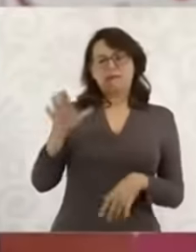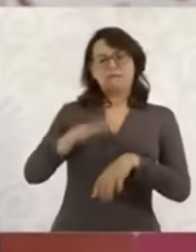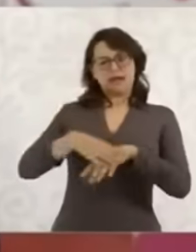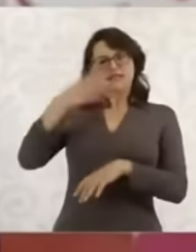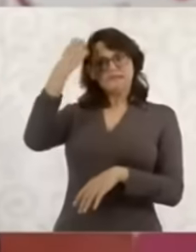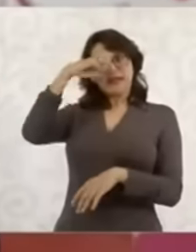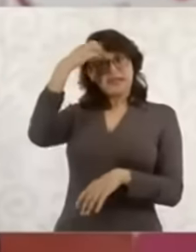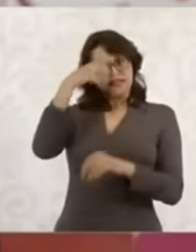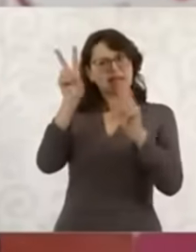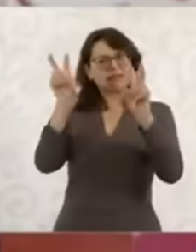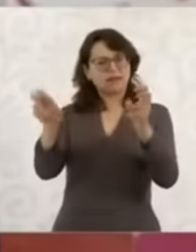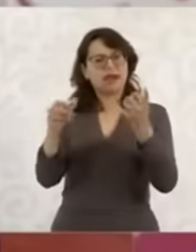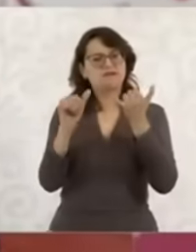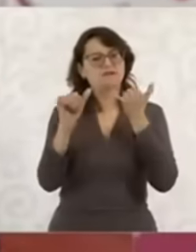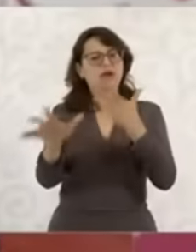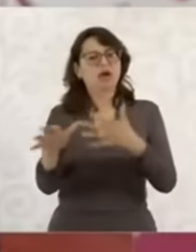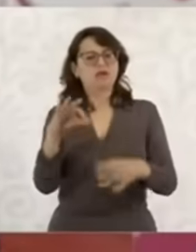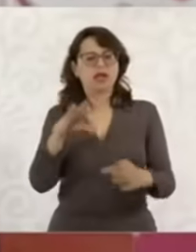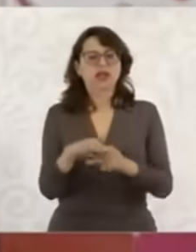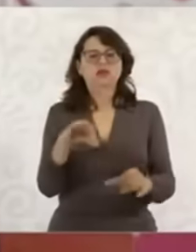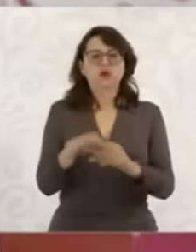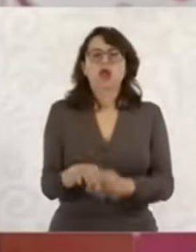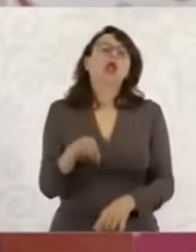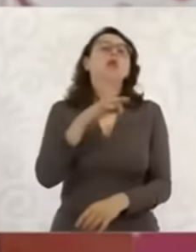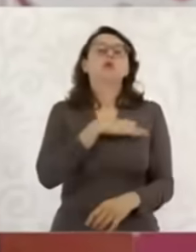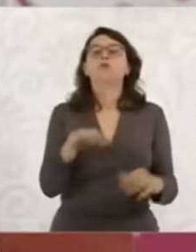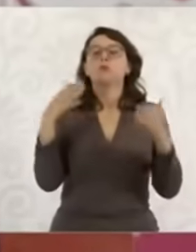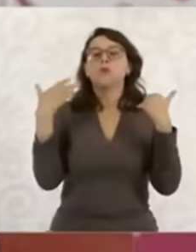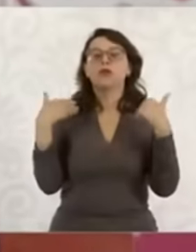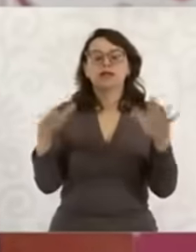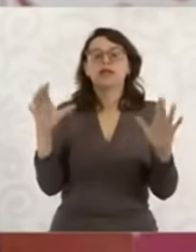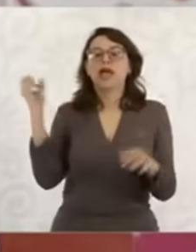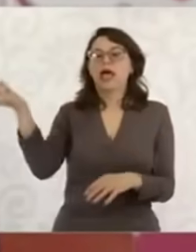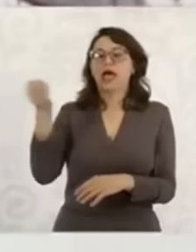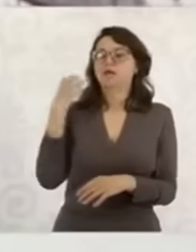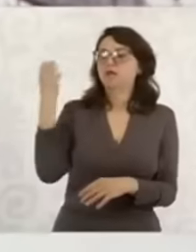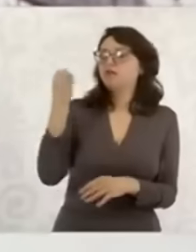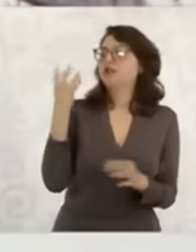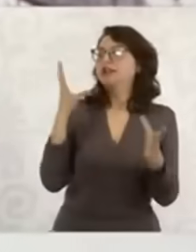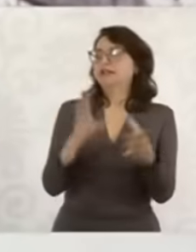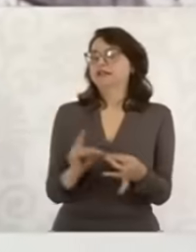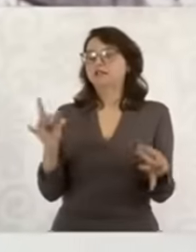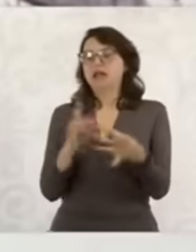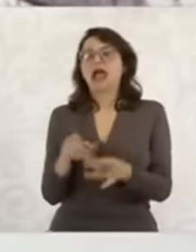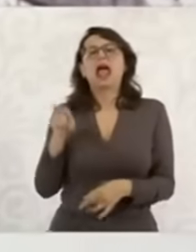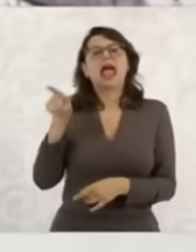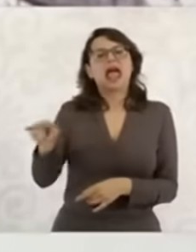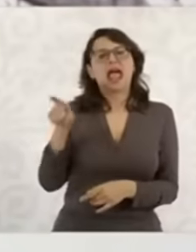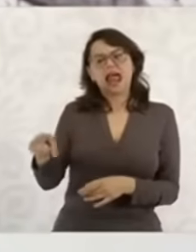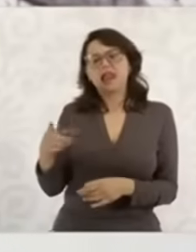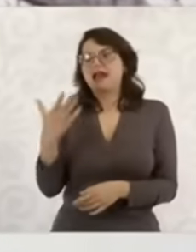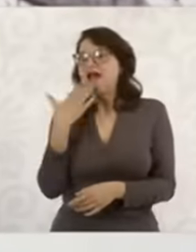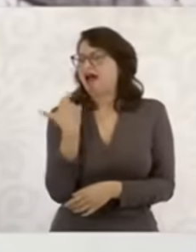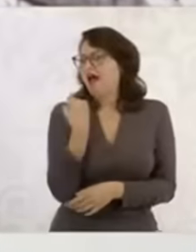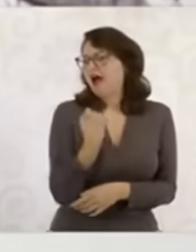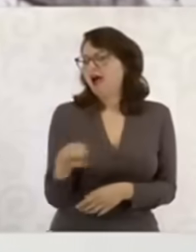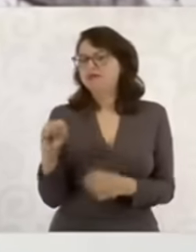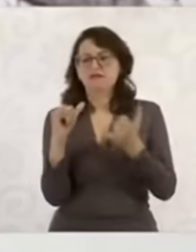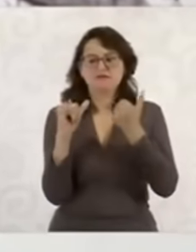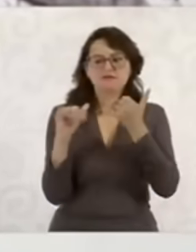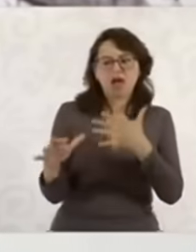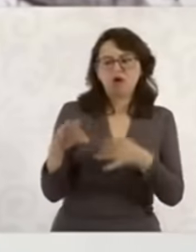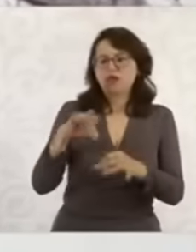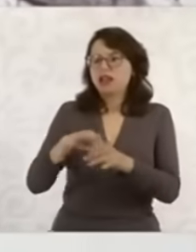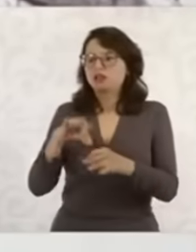¿no? Sería bueno que explicara su participación y por qué el INE se negó.